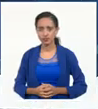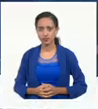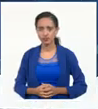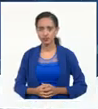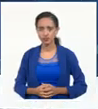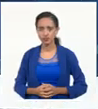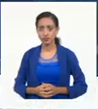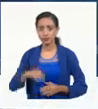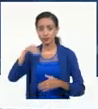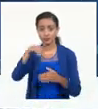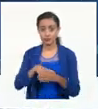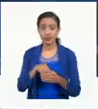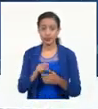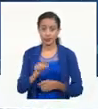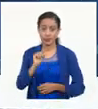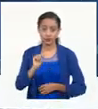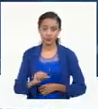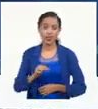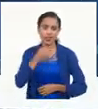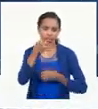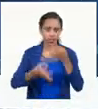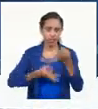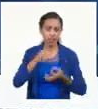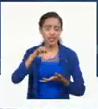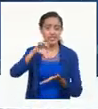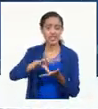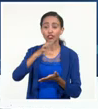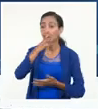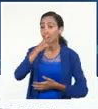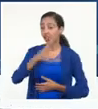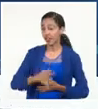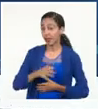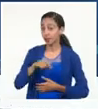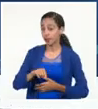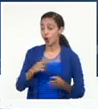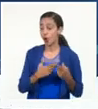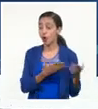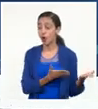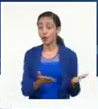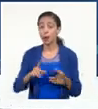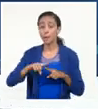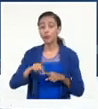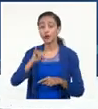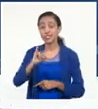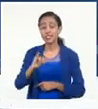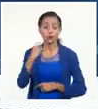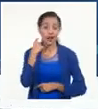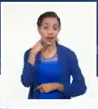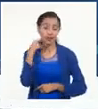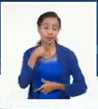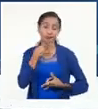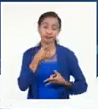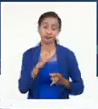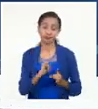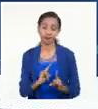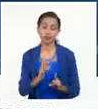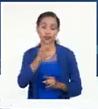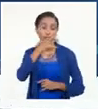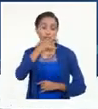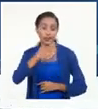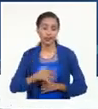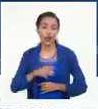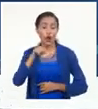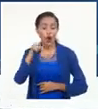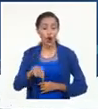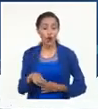Como parte de la serie de testimonios realizada por el Centro Fidel Castro Ruz en homenaje al sexto aniversario de la partida física del comandante en jefe,